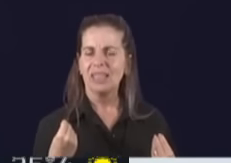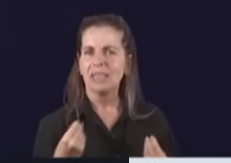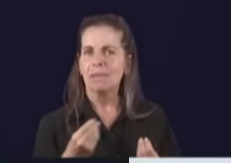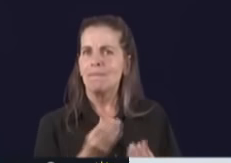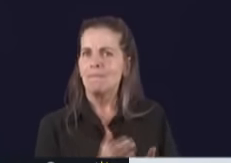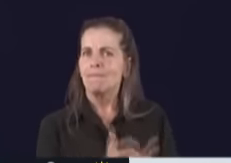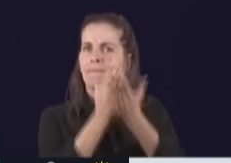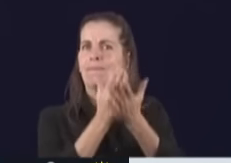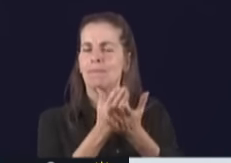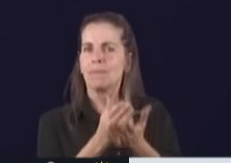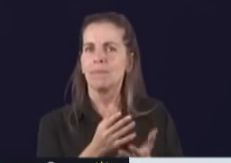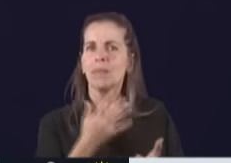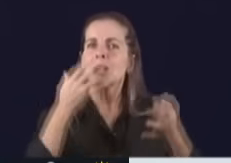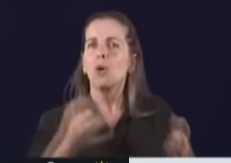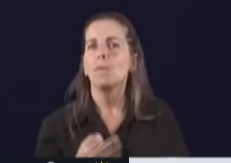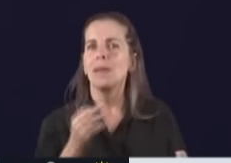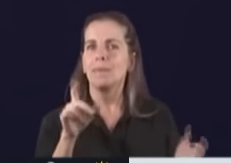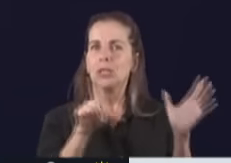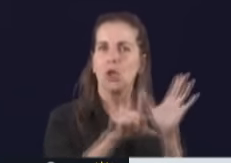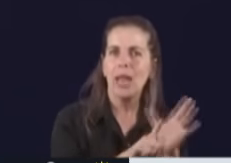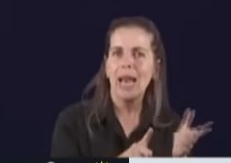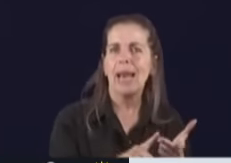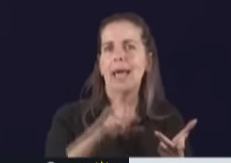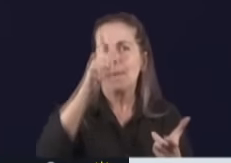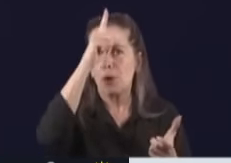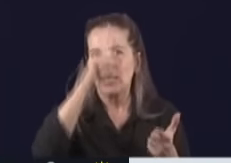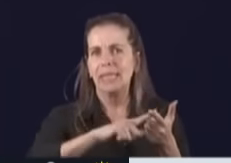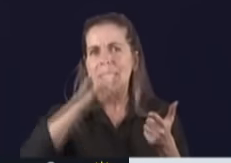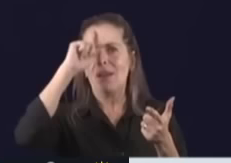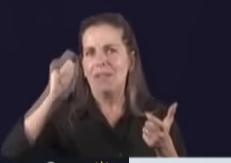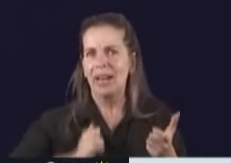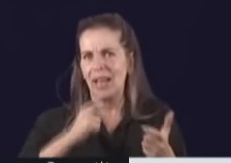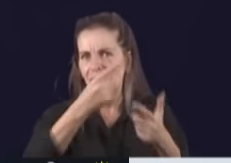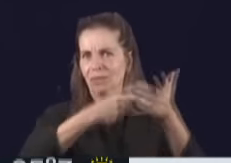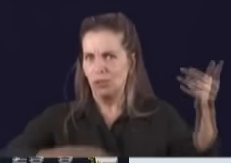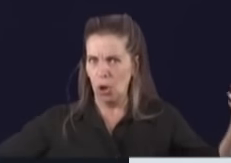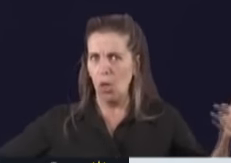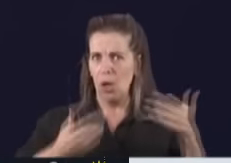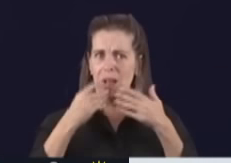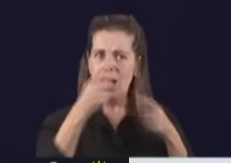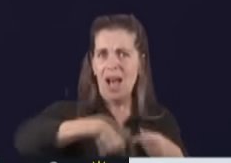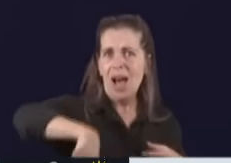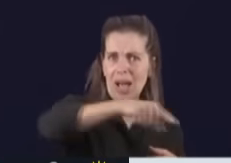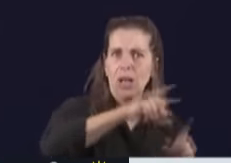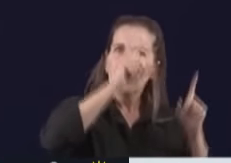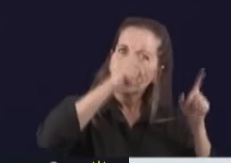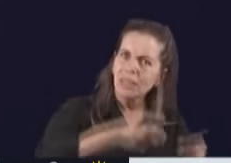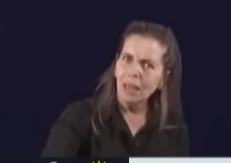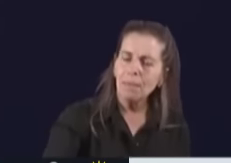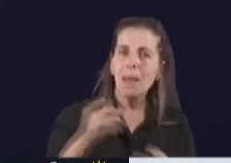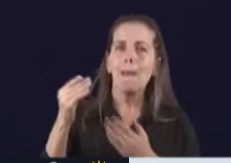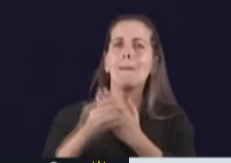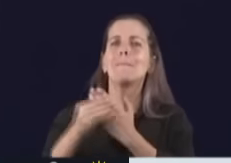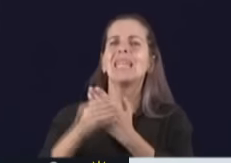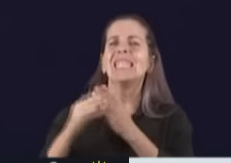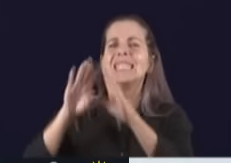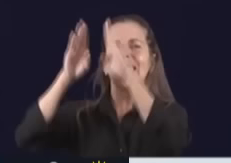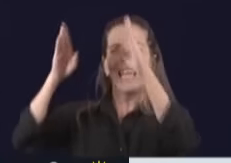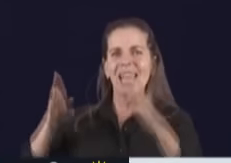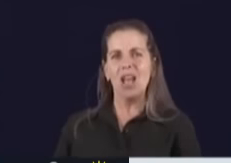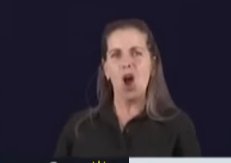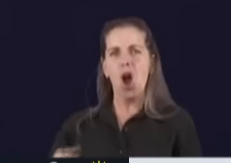de la ley de las fuerzas de seguridad, hasta hace poco conducidas por la doctora Bullrich, también tiene que ver con la decisión del Ministerio de Capital Humano,